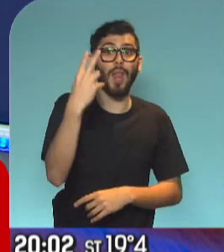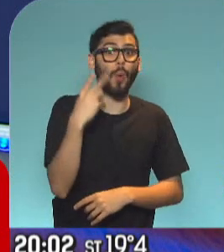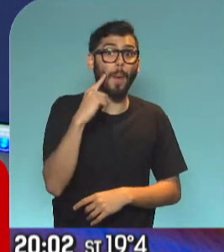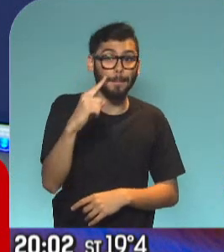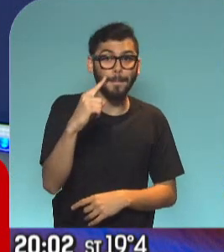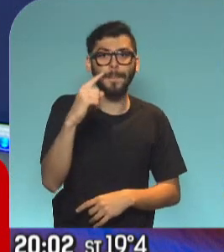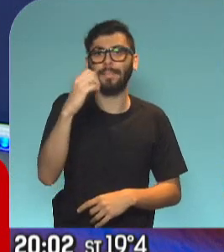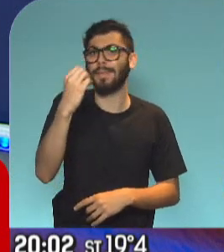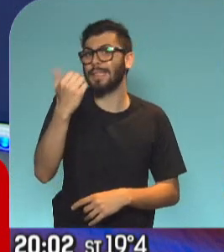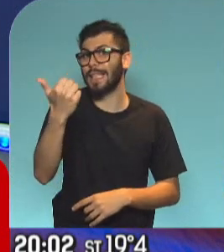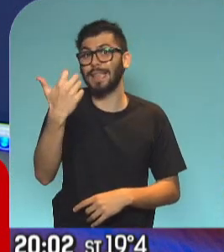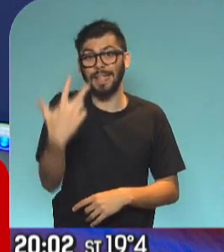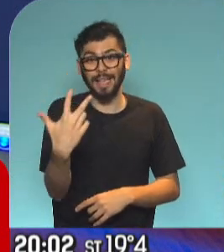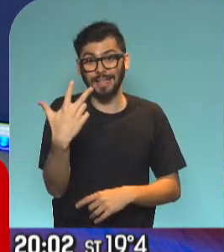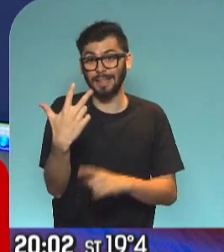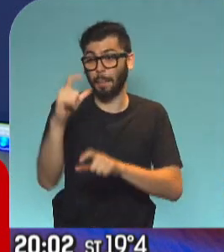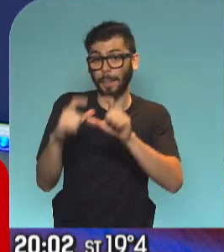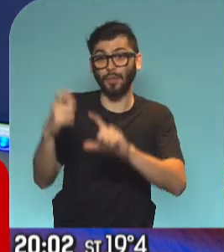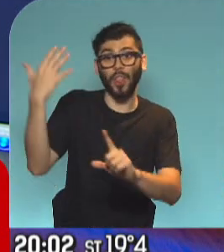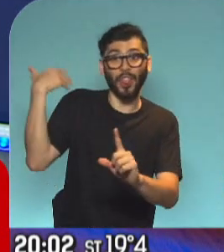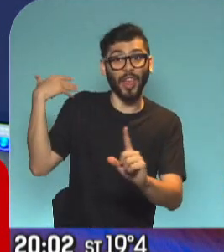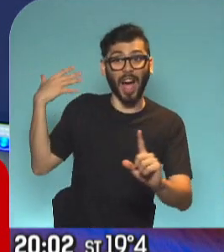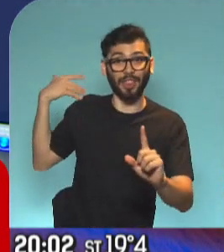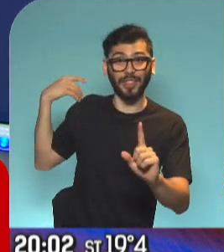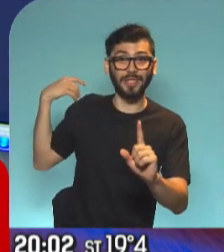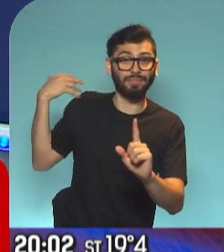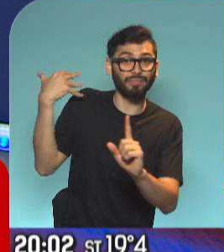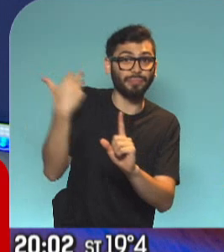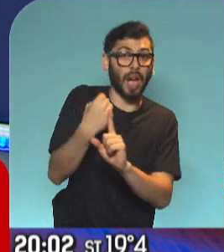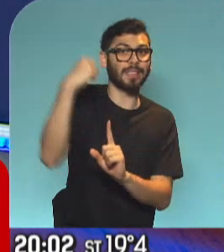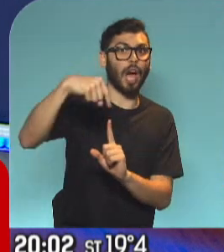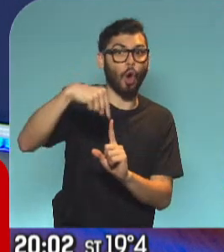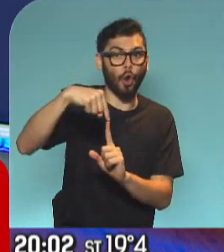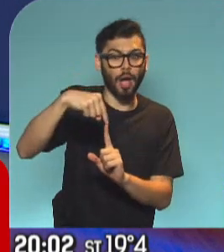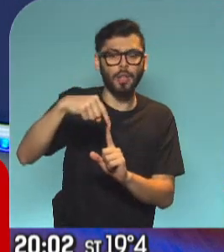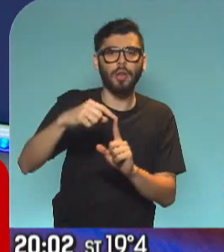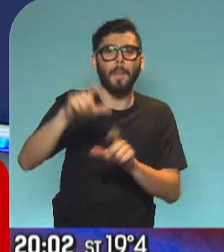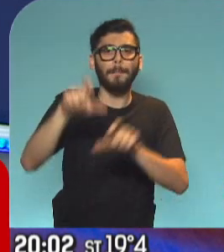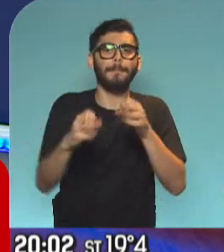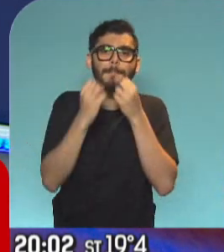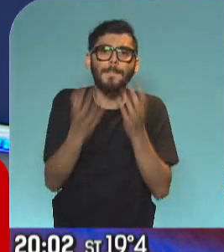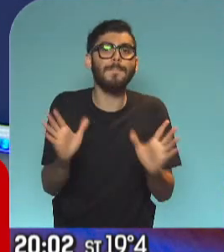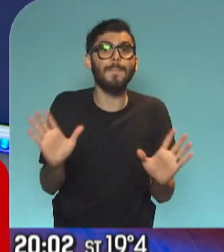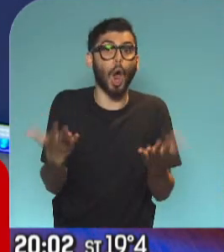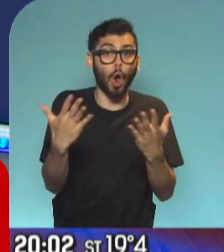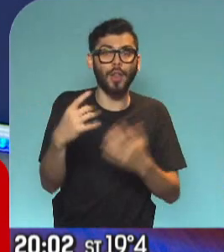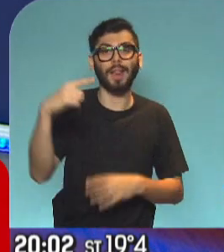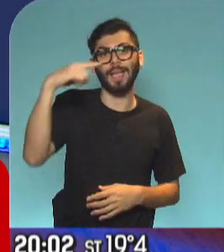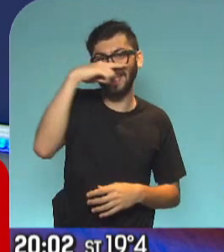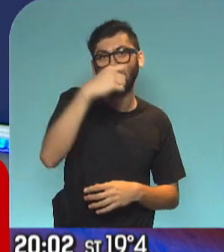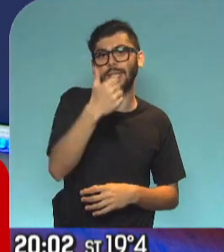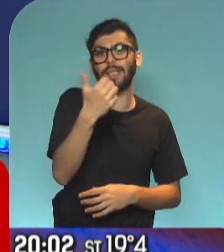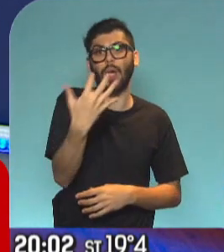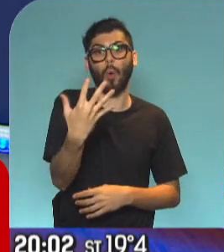949.063 las personas, desde las que han tenido hasta las que en este momento tienen coronavirus. Los recuperados hasta el momento son